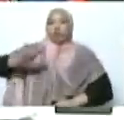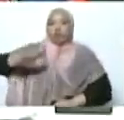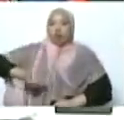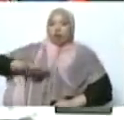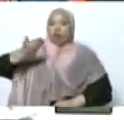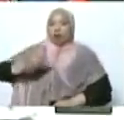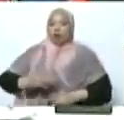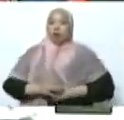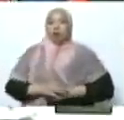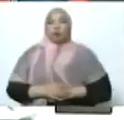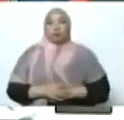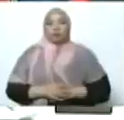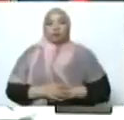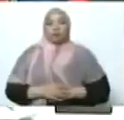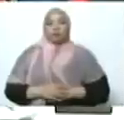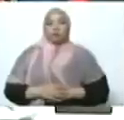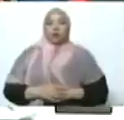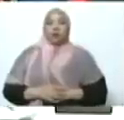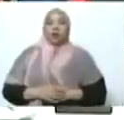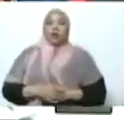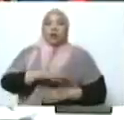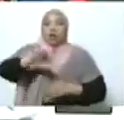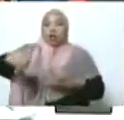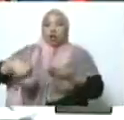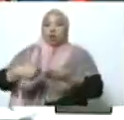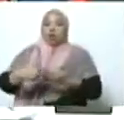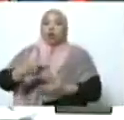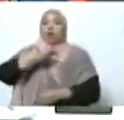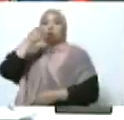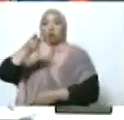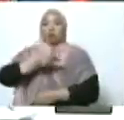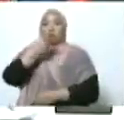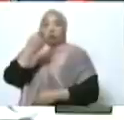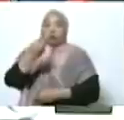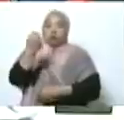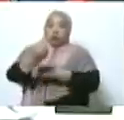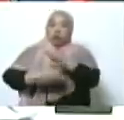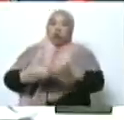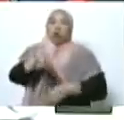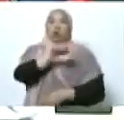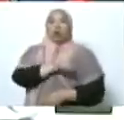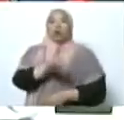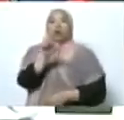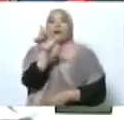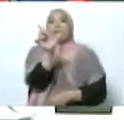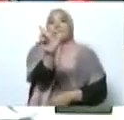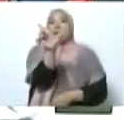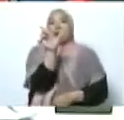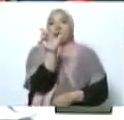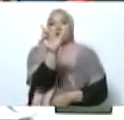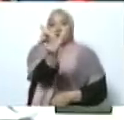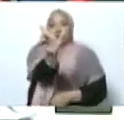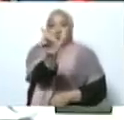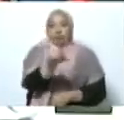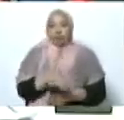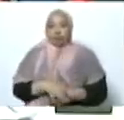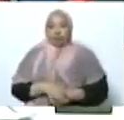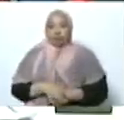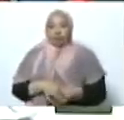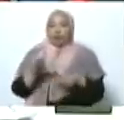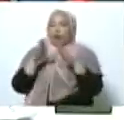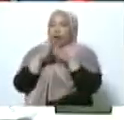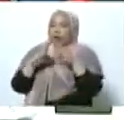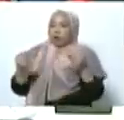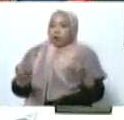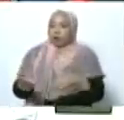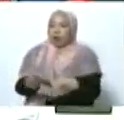en general en la dirección nacional de nuestro partido, en la conducción del Partido Socialista Unido de Venezuela. A todos los que antes